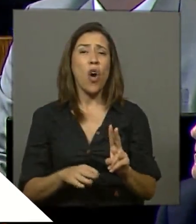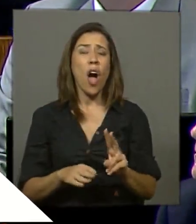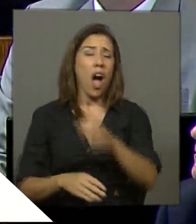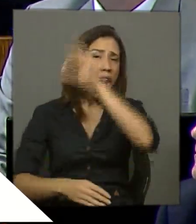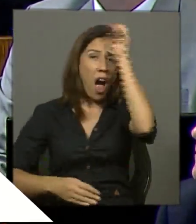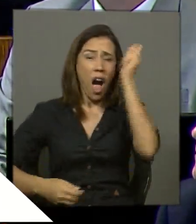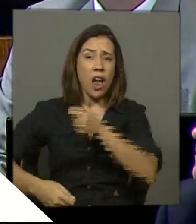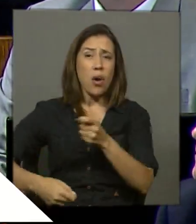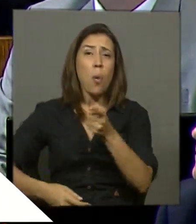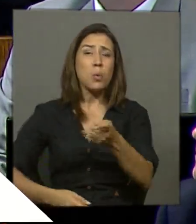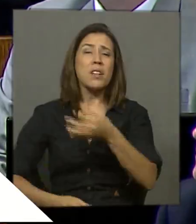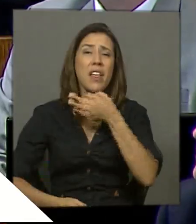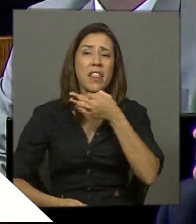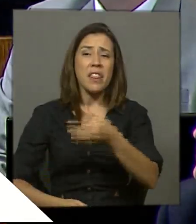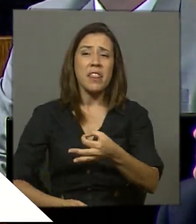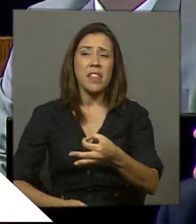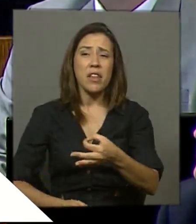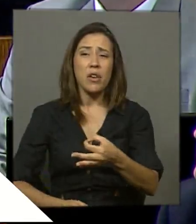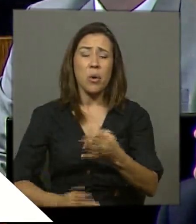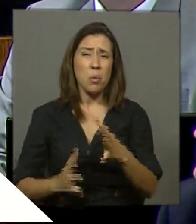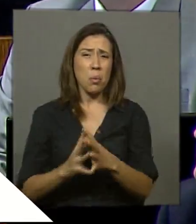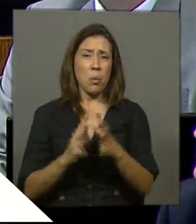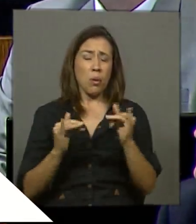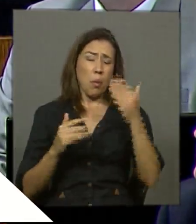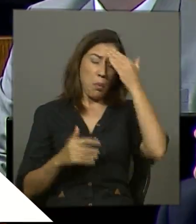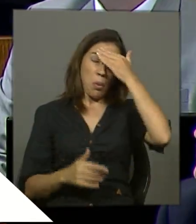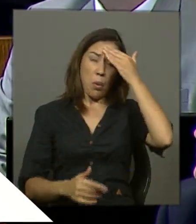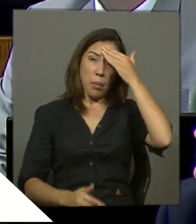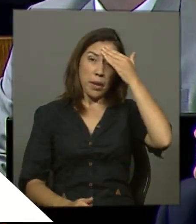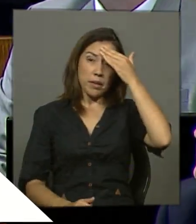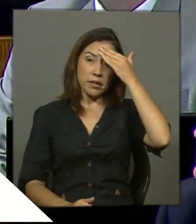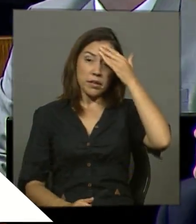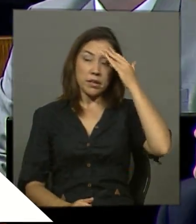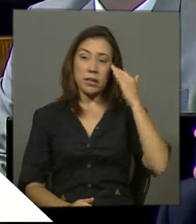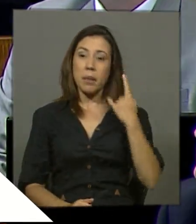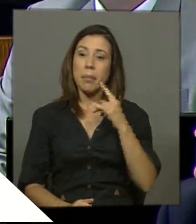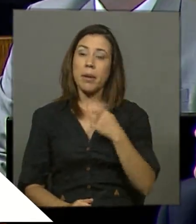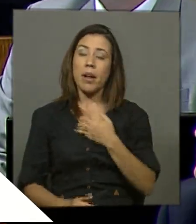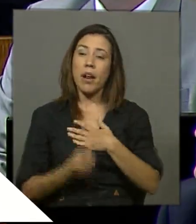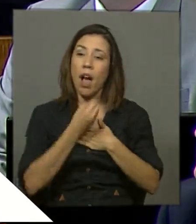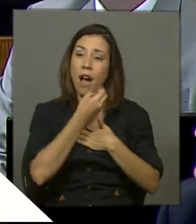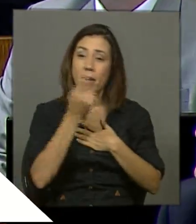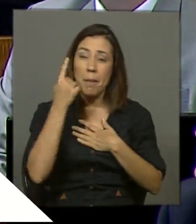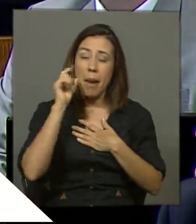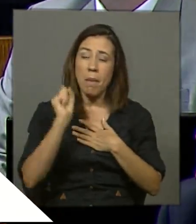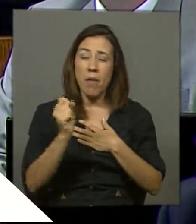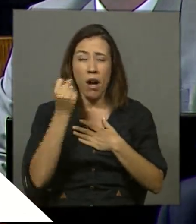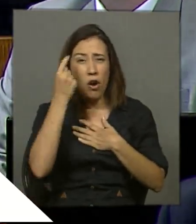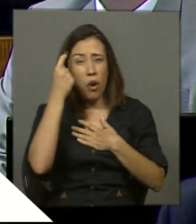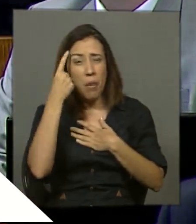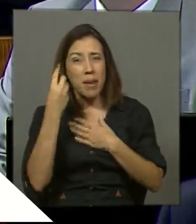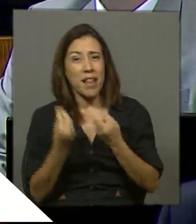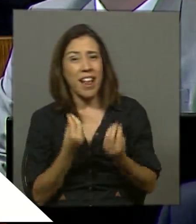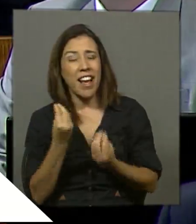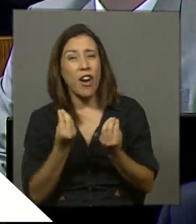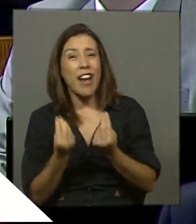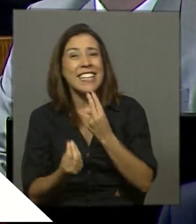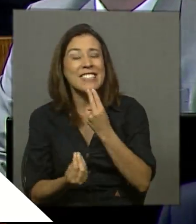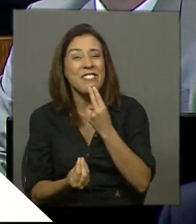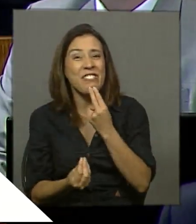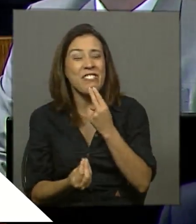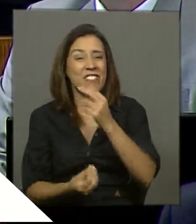usted ministro la catalogó de desproporcionado y de preocupante pero le quiero decir para que pueda dimensionar lo que ocurre en la